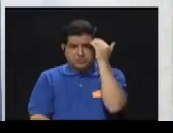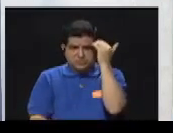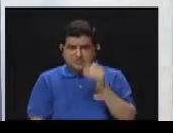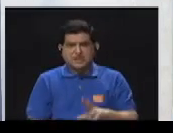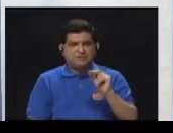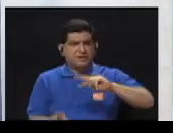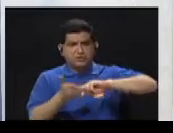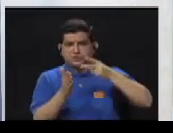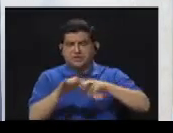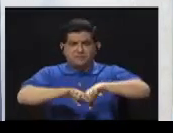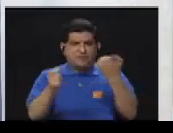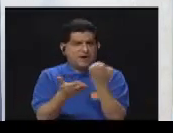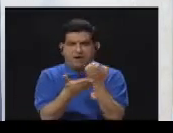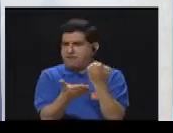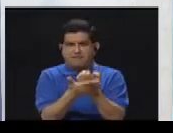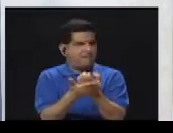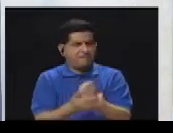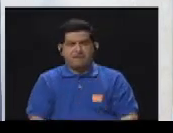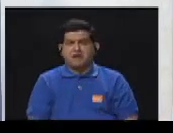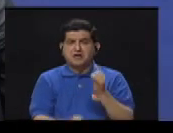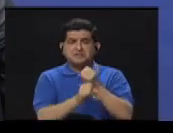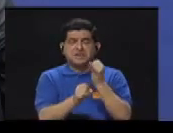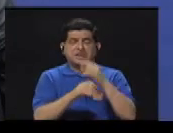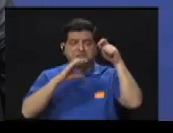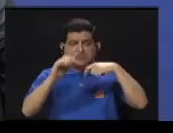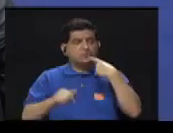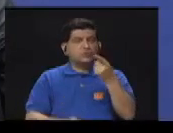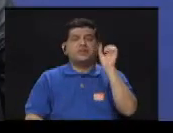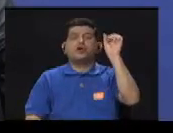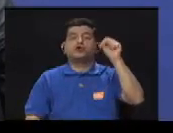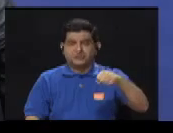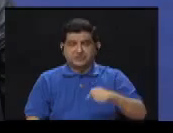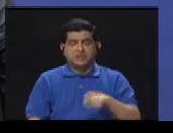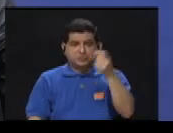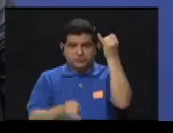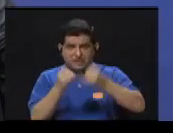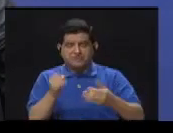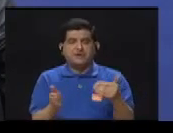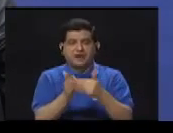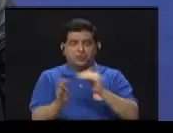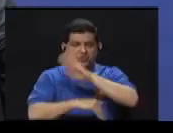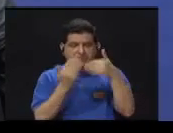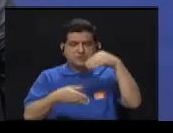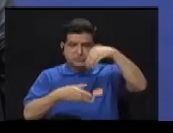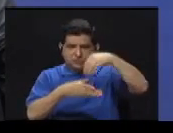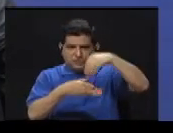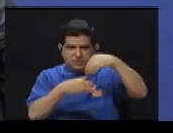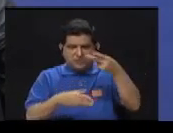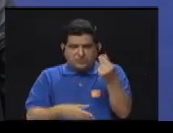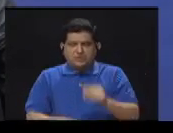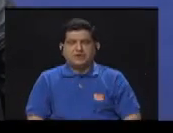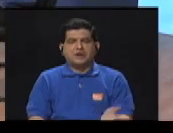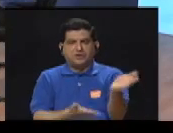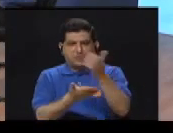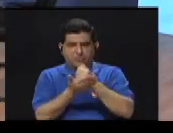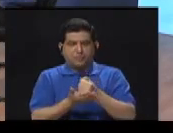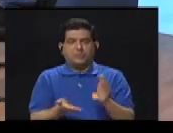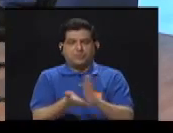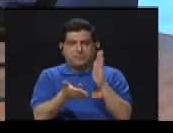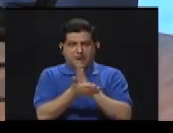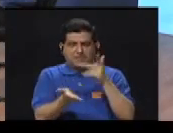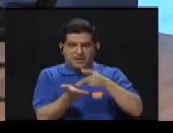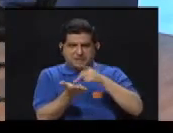y sabe que no va a quedar en la quiebra, porque si el Instituto de Cine le dijo sí, Entonces usted al final va a recuperar toda la inversión contra la